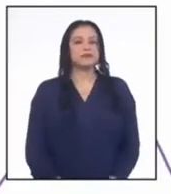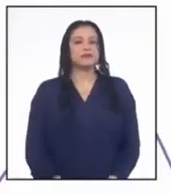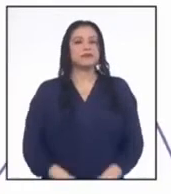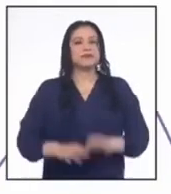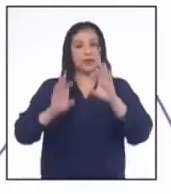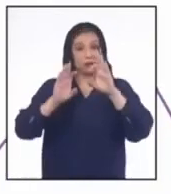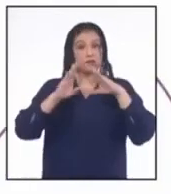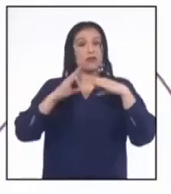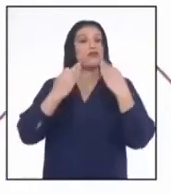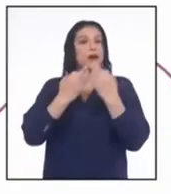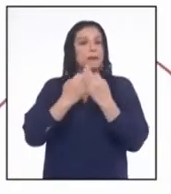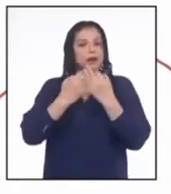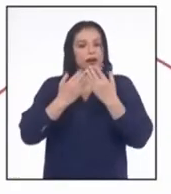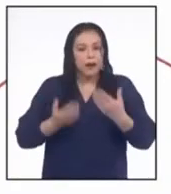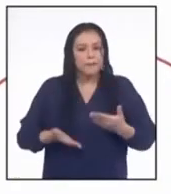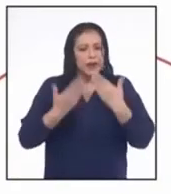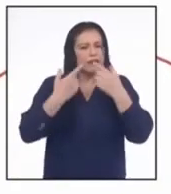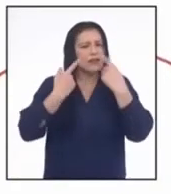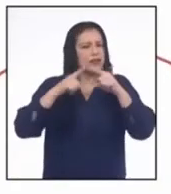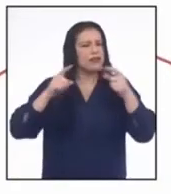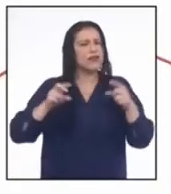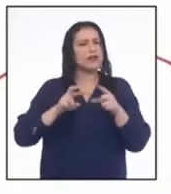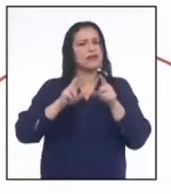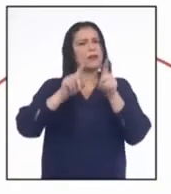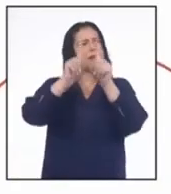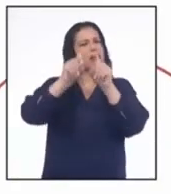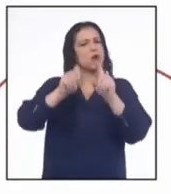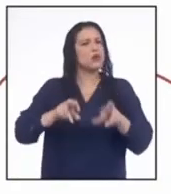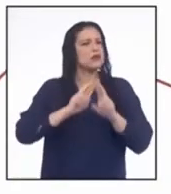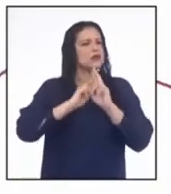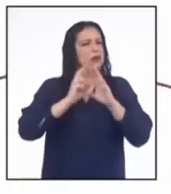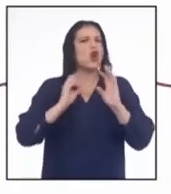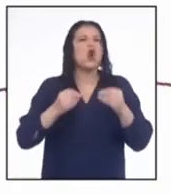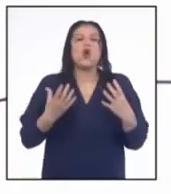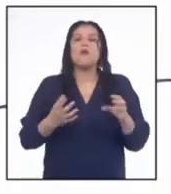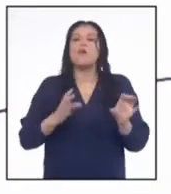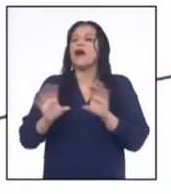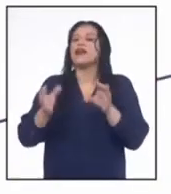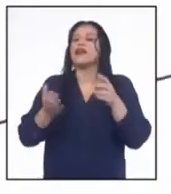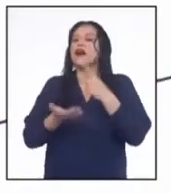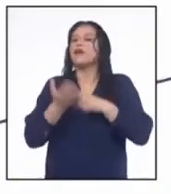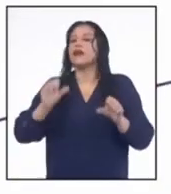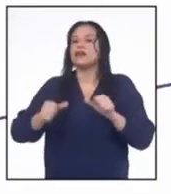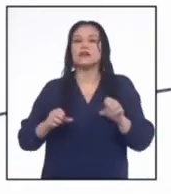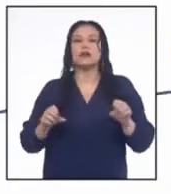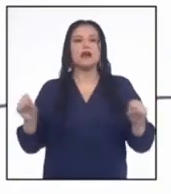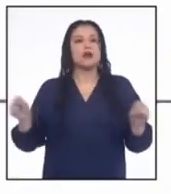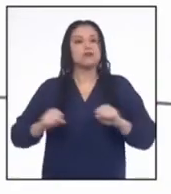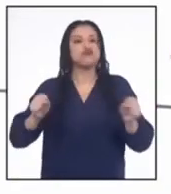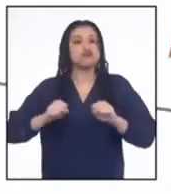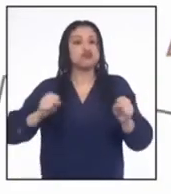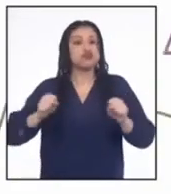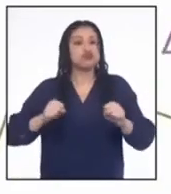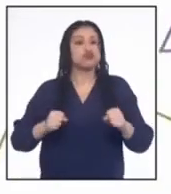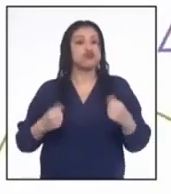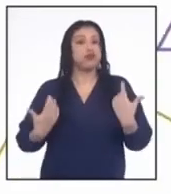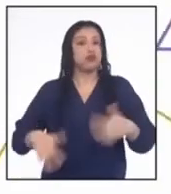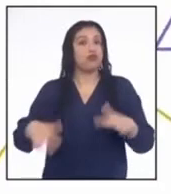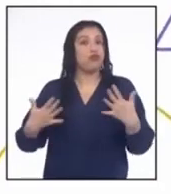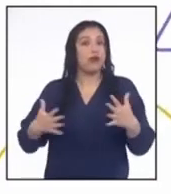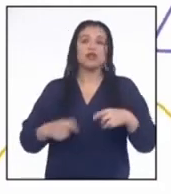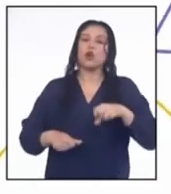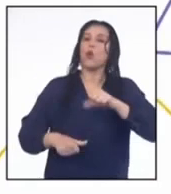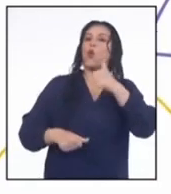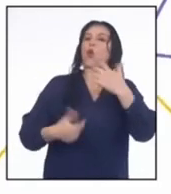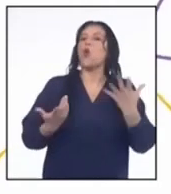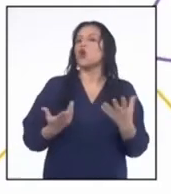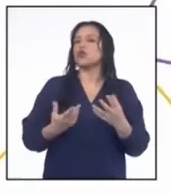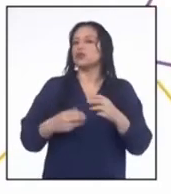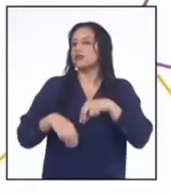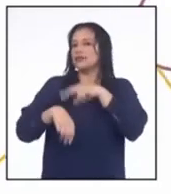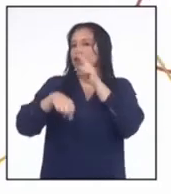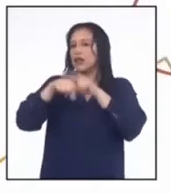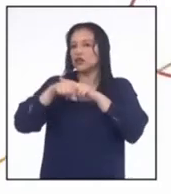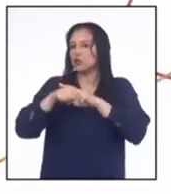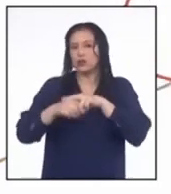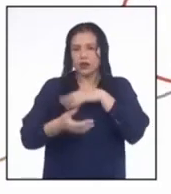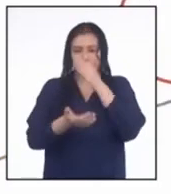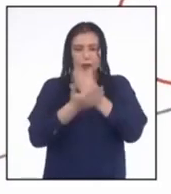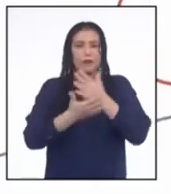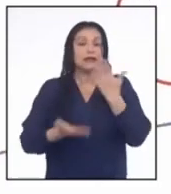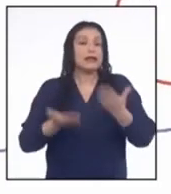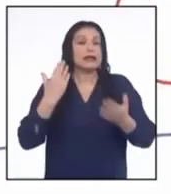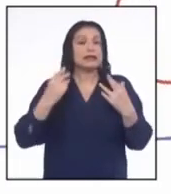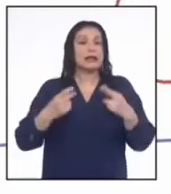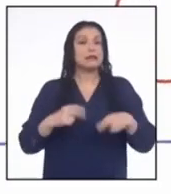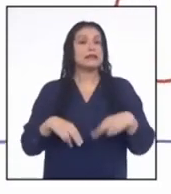En familia, planteen preguntas y respuestas sobre cómo reaccionarían si ocurriera un sismo de gran magnitud u otro fenómeno natural que ponga